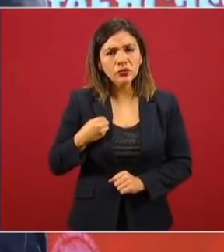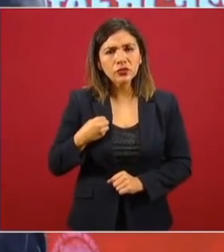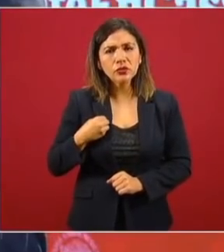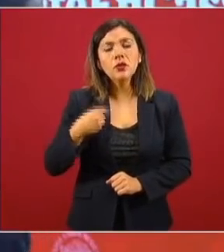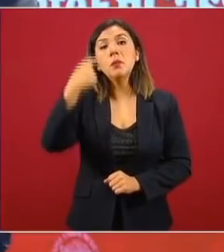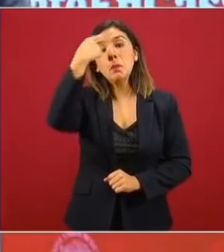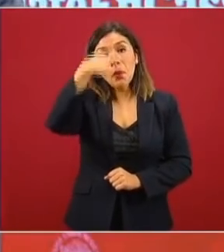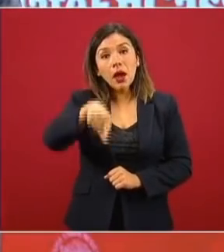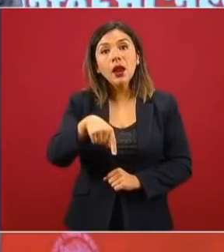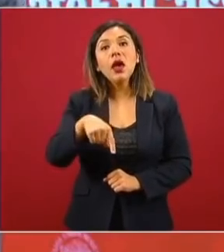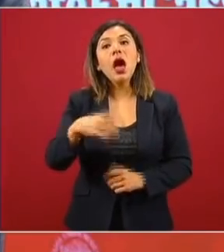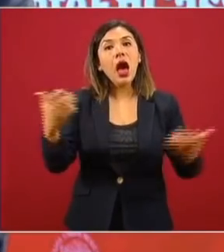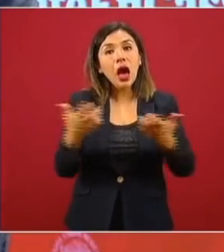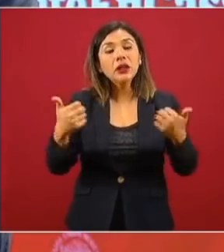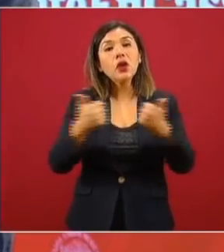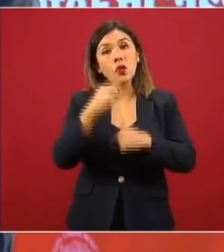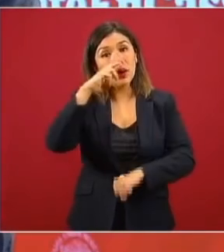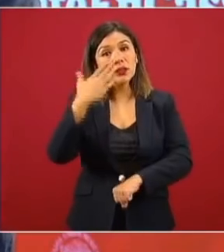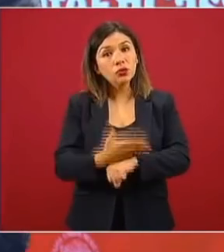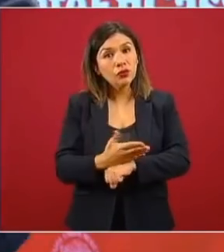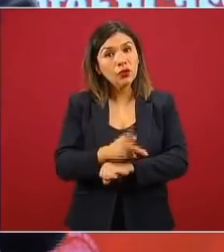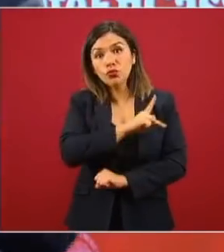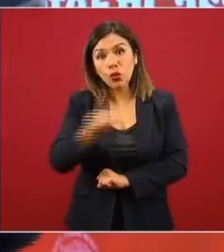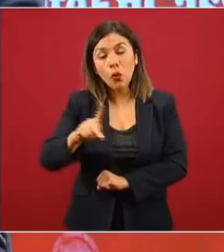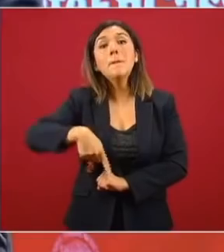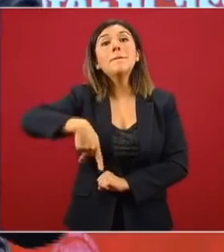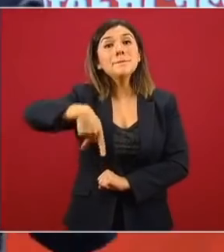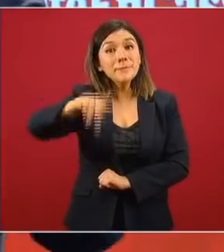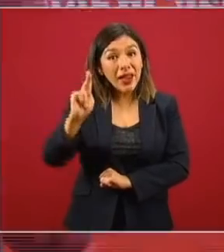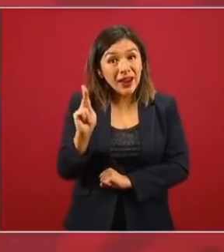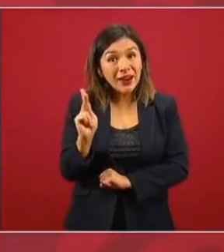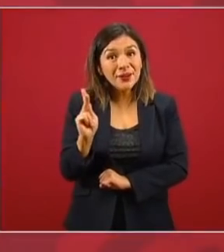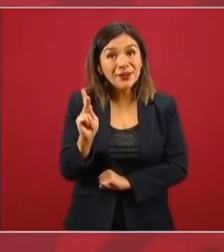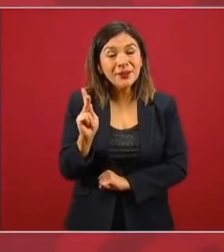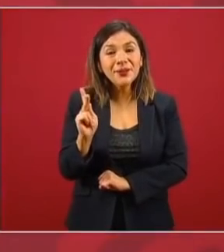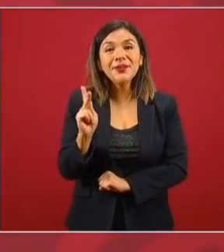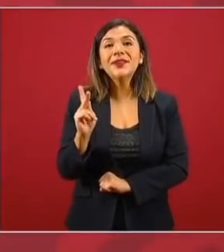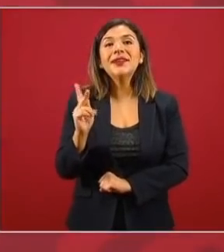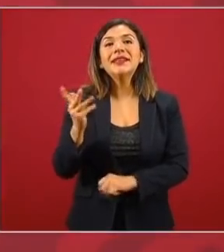a actuar con responsabilidad. Pero los